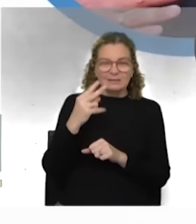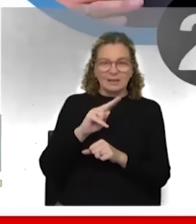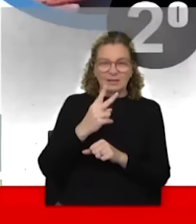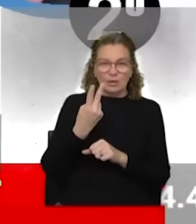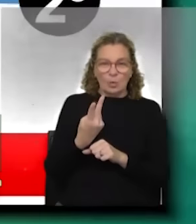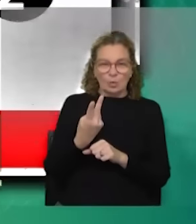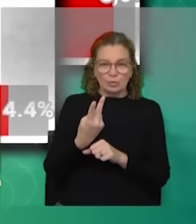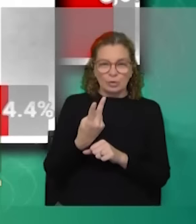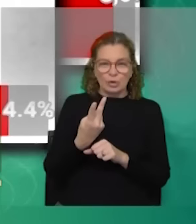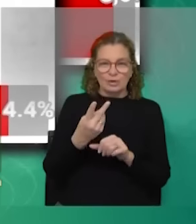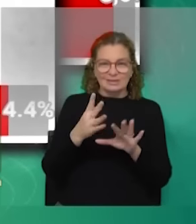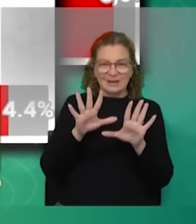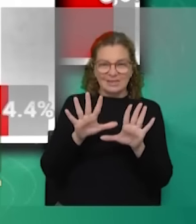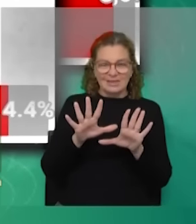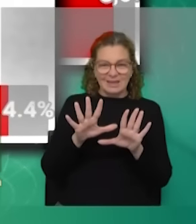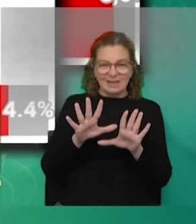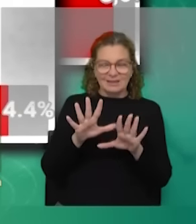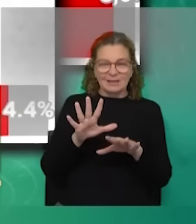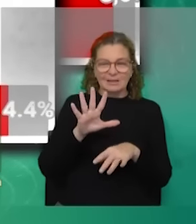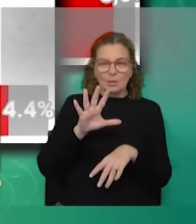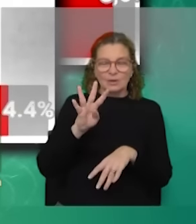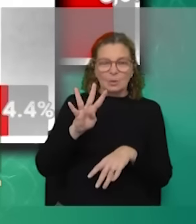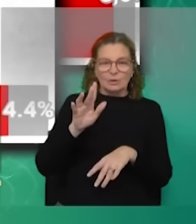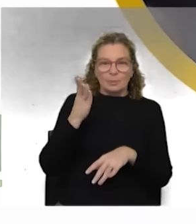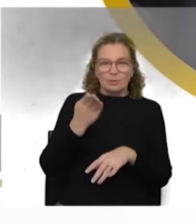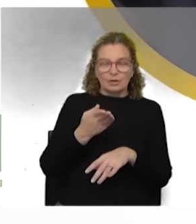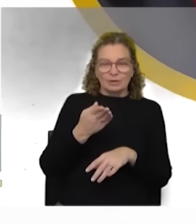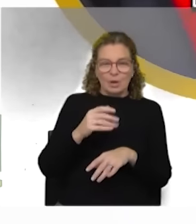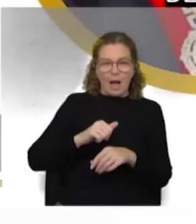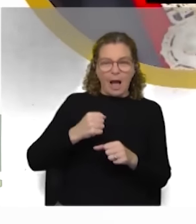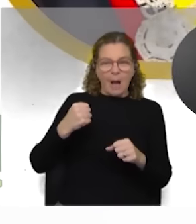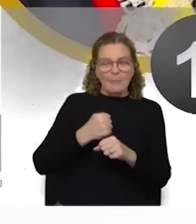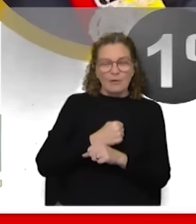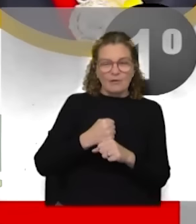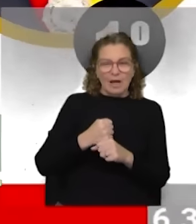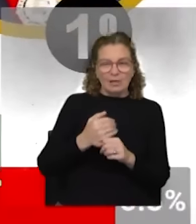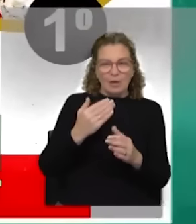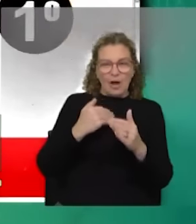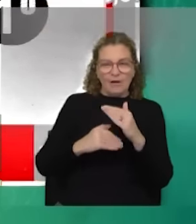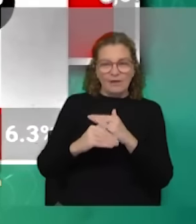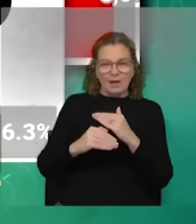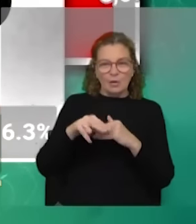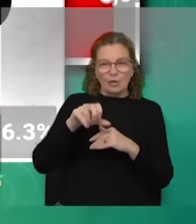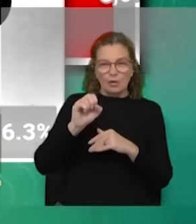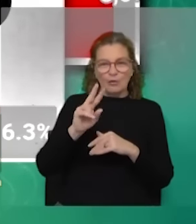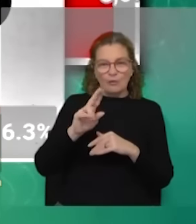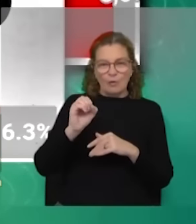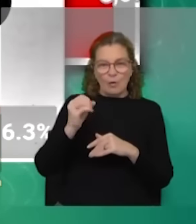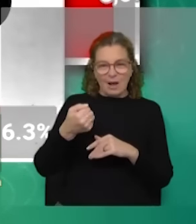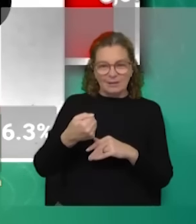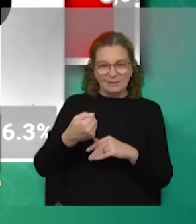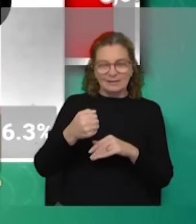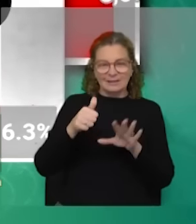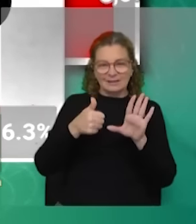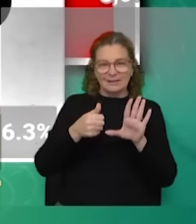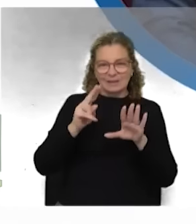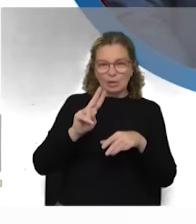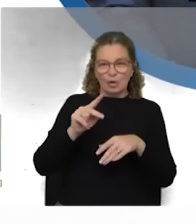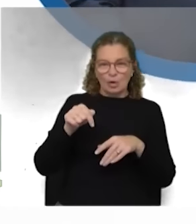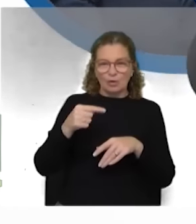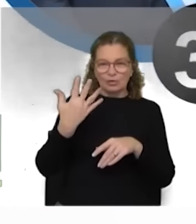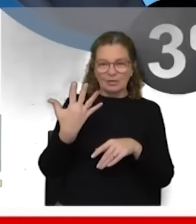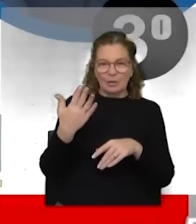Entre 10 colegas con 54 por de aprobación por debajo del ecuatoriano Daniel Novoa con 62,5 por